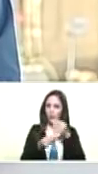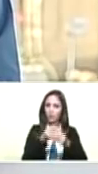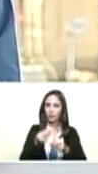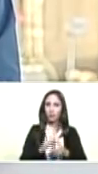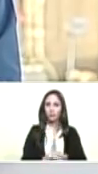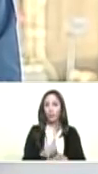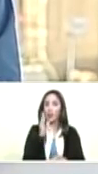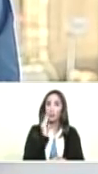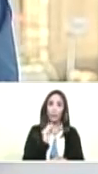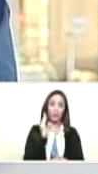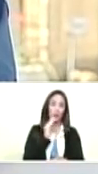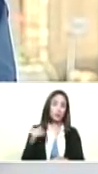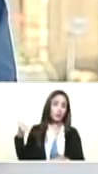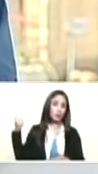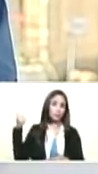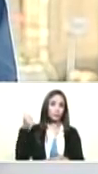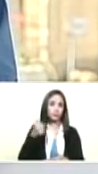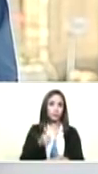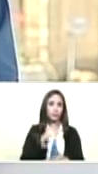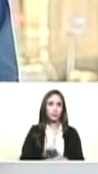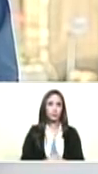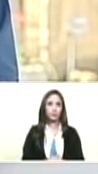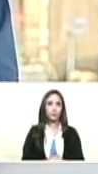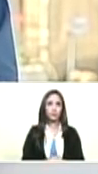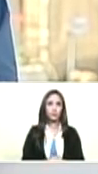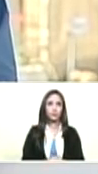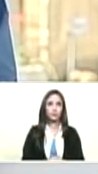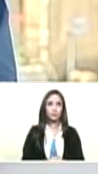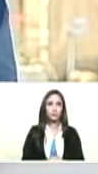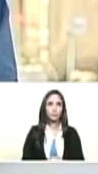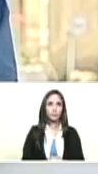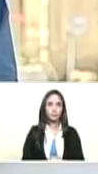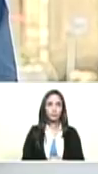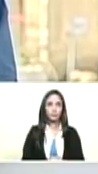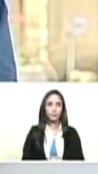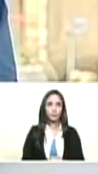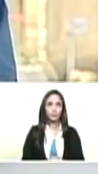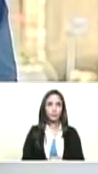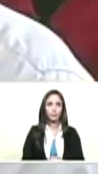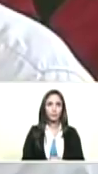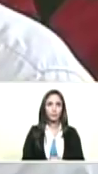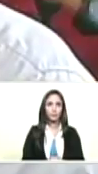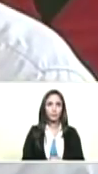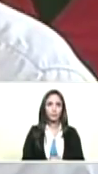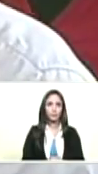la experiencia, Aristóbulo, camarada, general Medina, Maneiro,